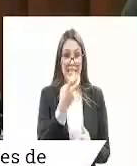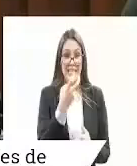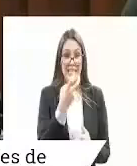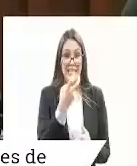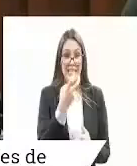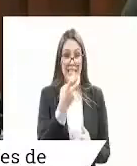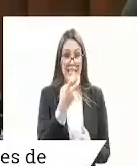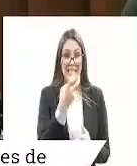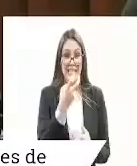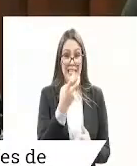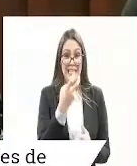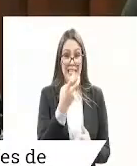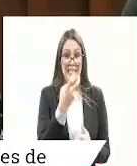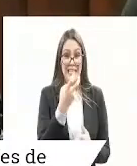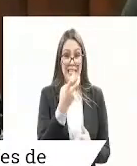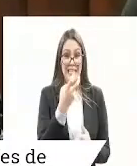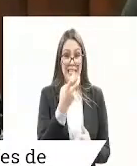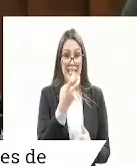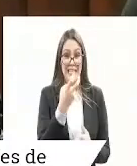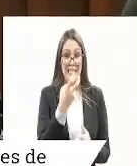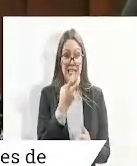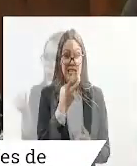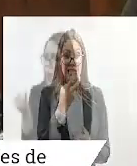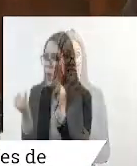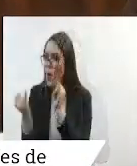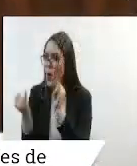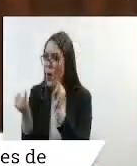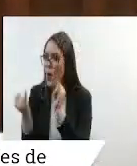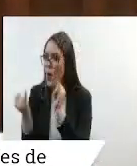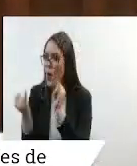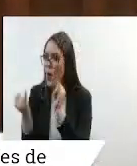de la Secretaría de la Defensa Nacional. Asimismo,